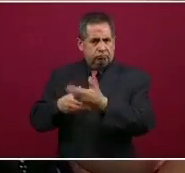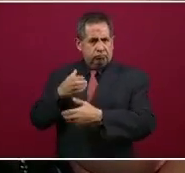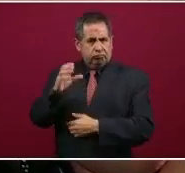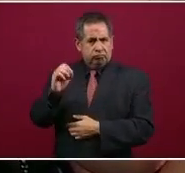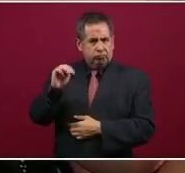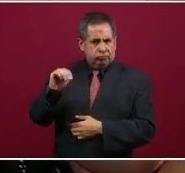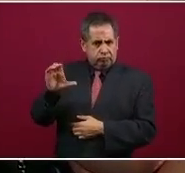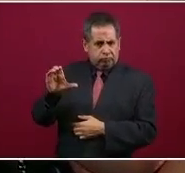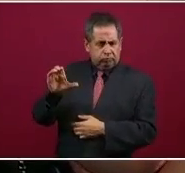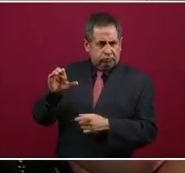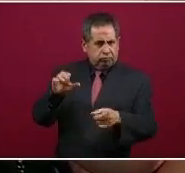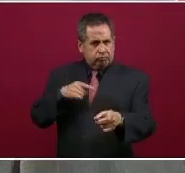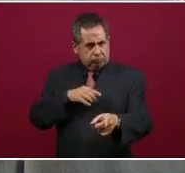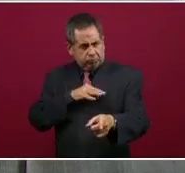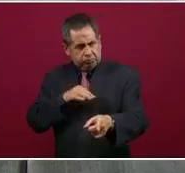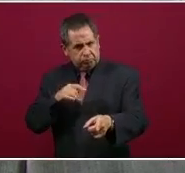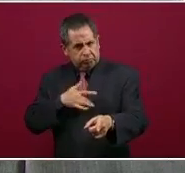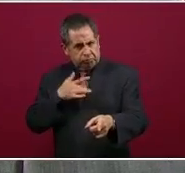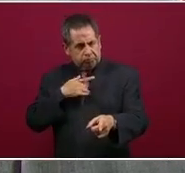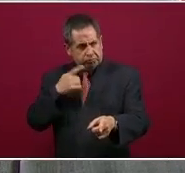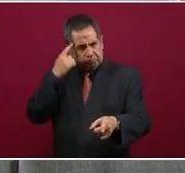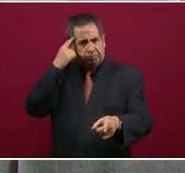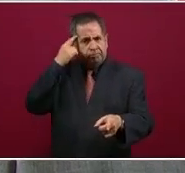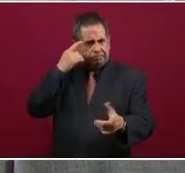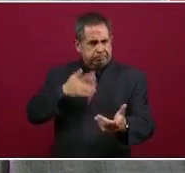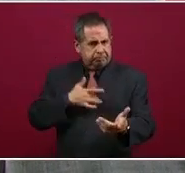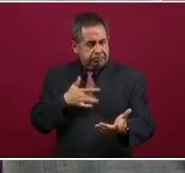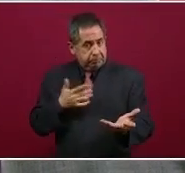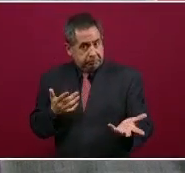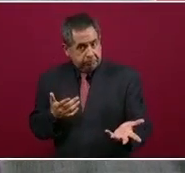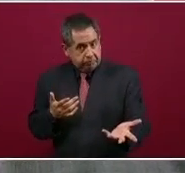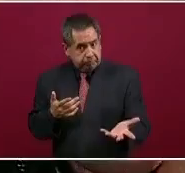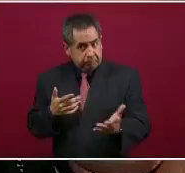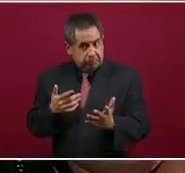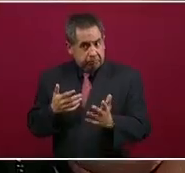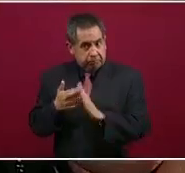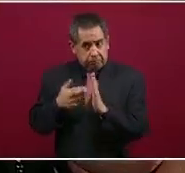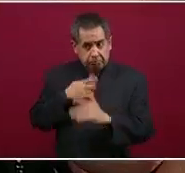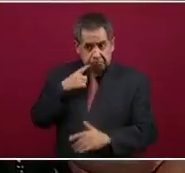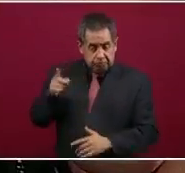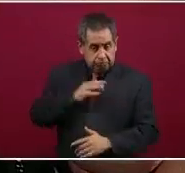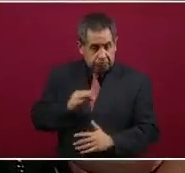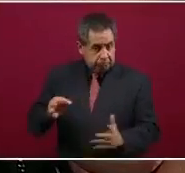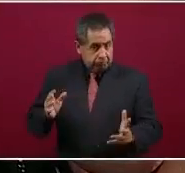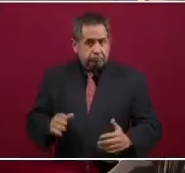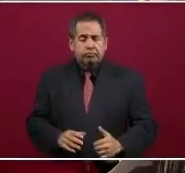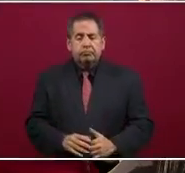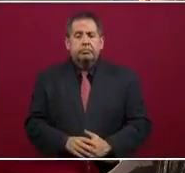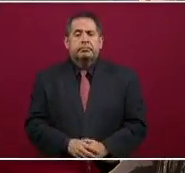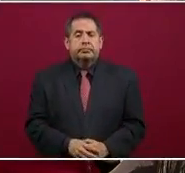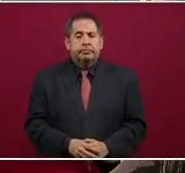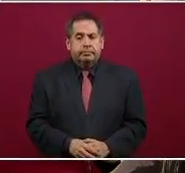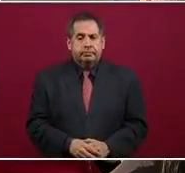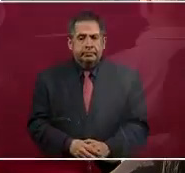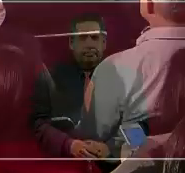Comercio? ¿Usted tomaría en cuenta esta medida? Sí, porque